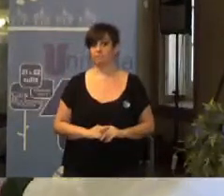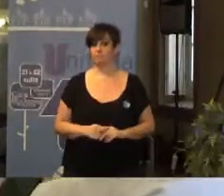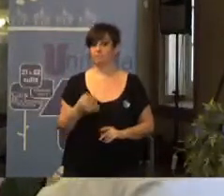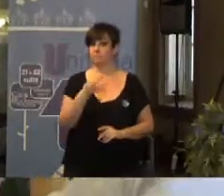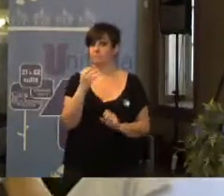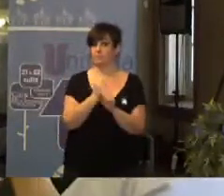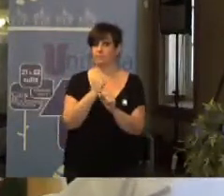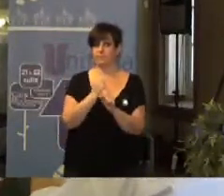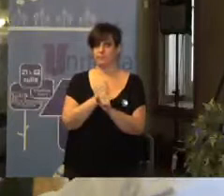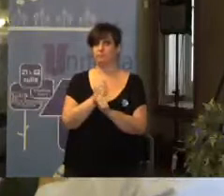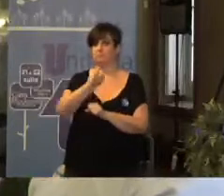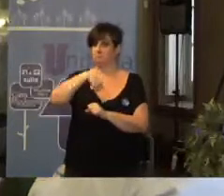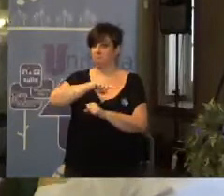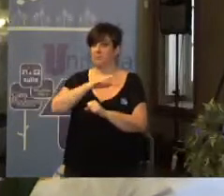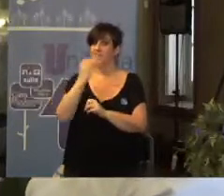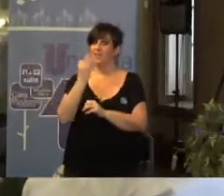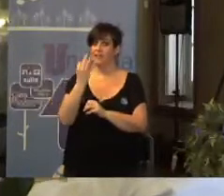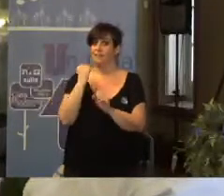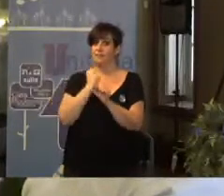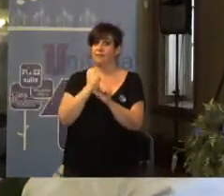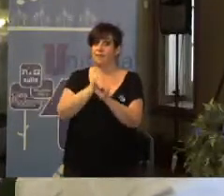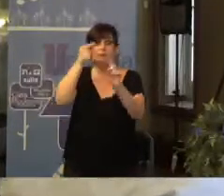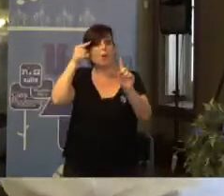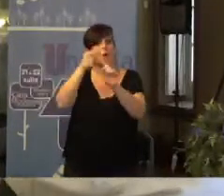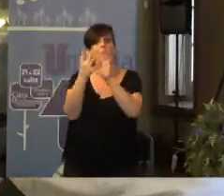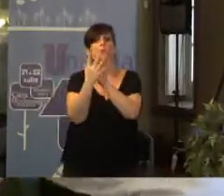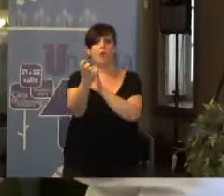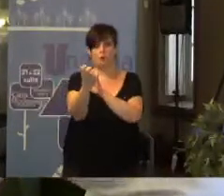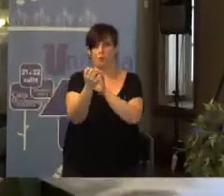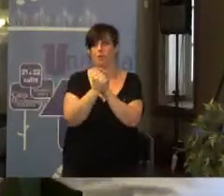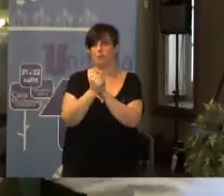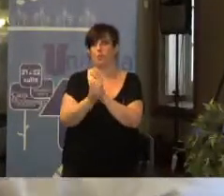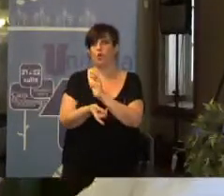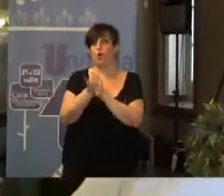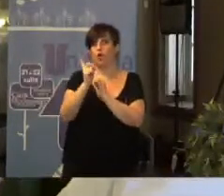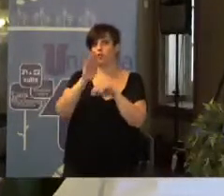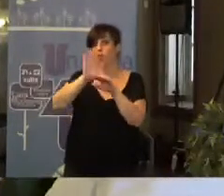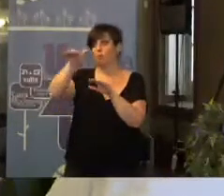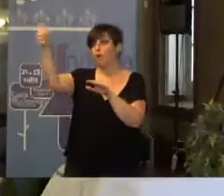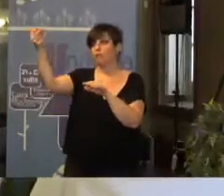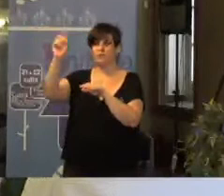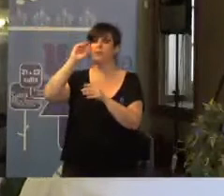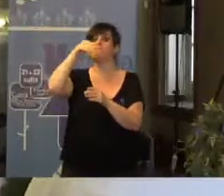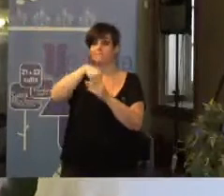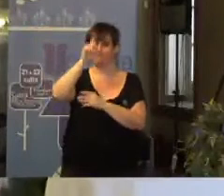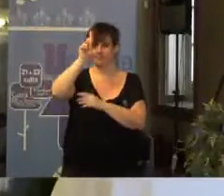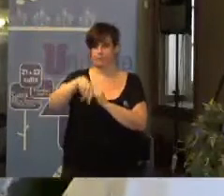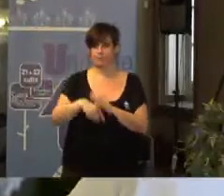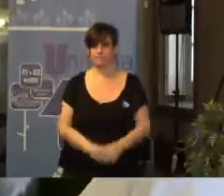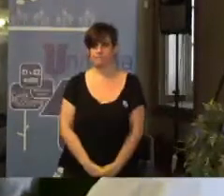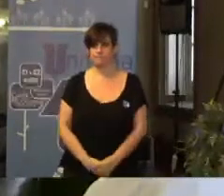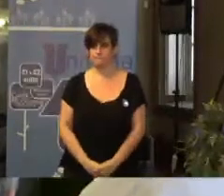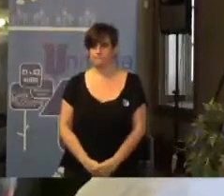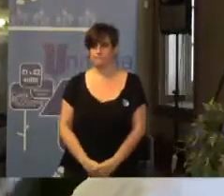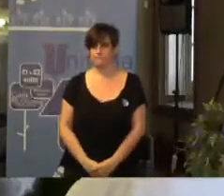É o que temos que facer entre todos, traballar para chegar aos acordos, non só cos de fora, sino cos de dentro tamén. Por